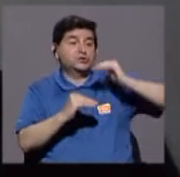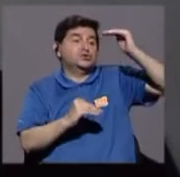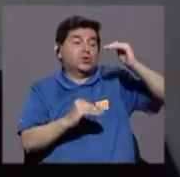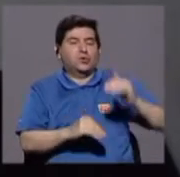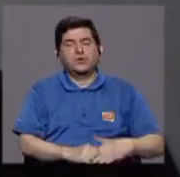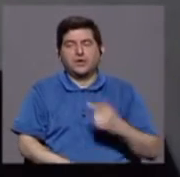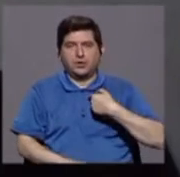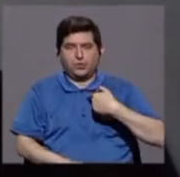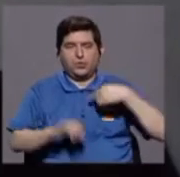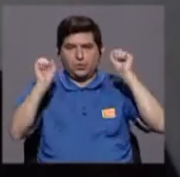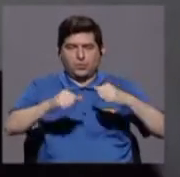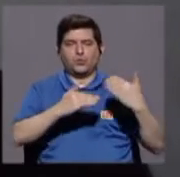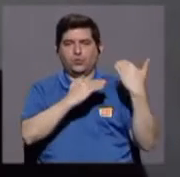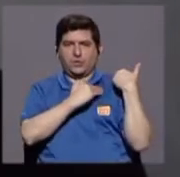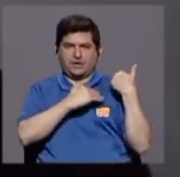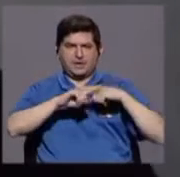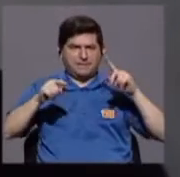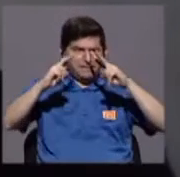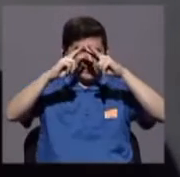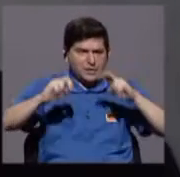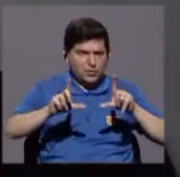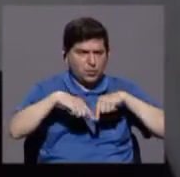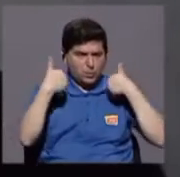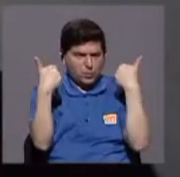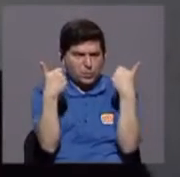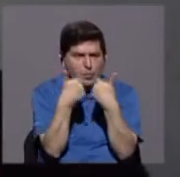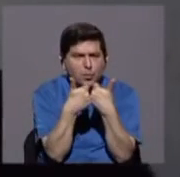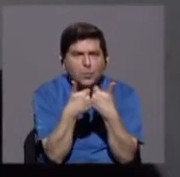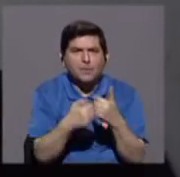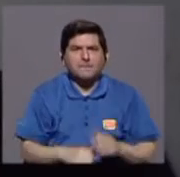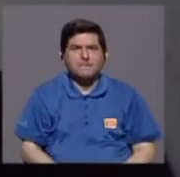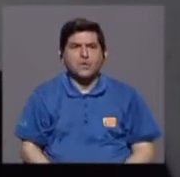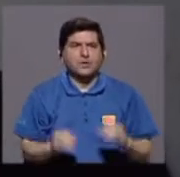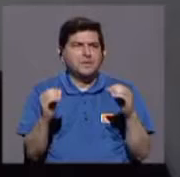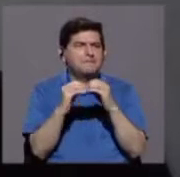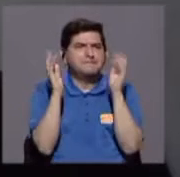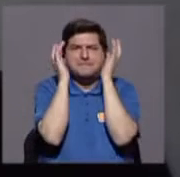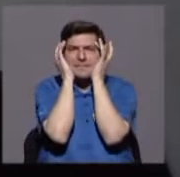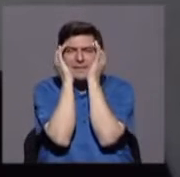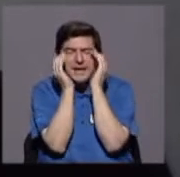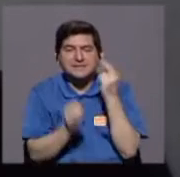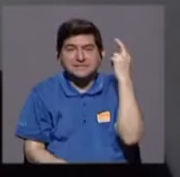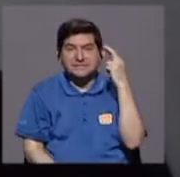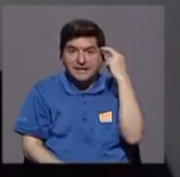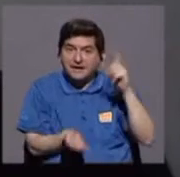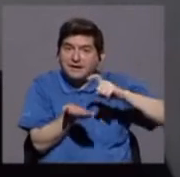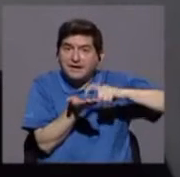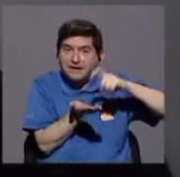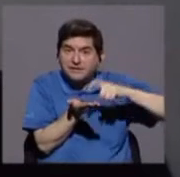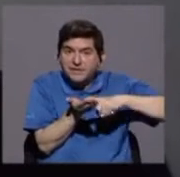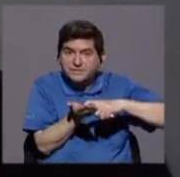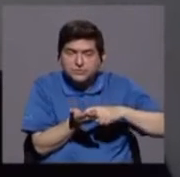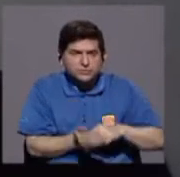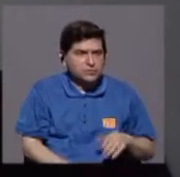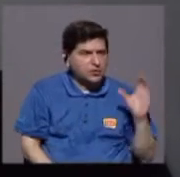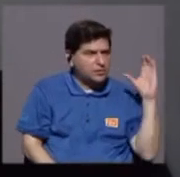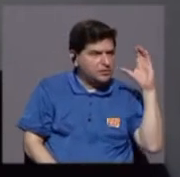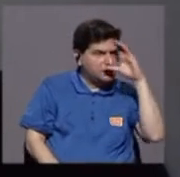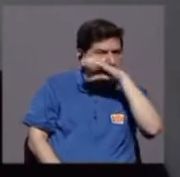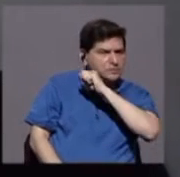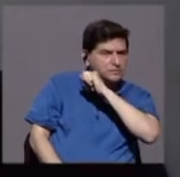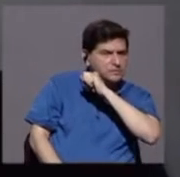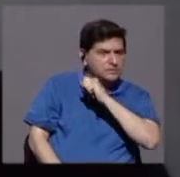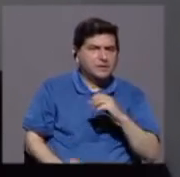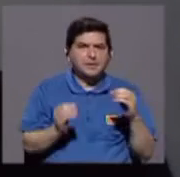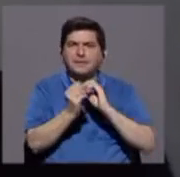analizamos qué grupos han percibido más agobio por las deudas, nos encontramos que